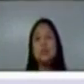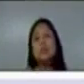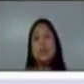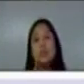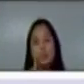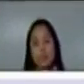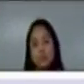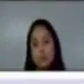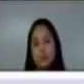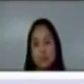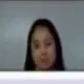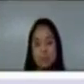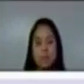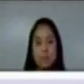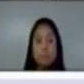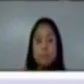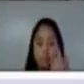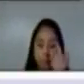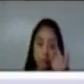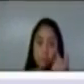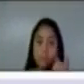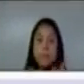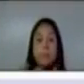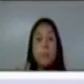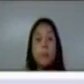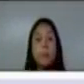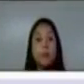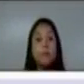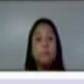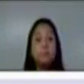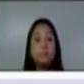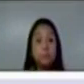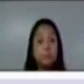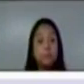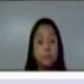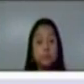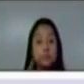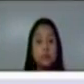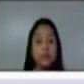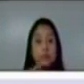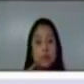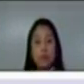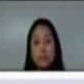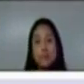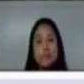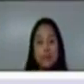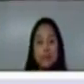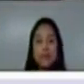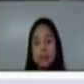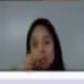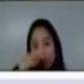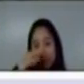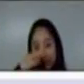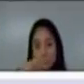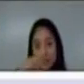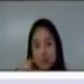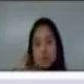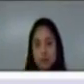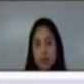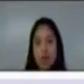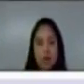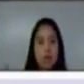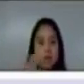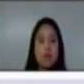donde recordemos, se destacó el tema de buscar la manera de ayudar también a los connacionales para evitar